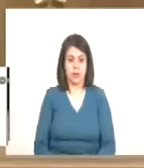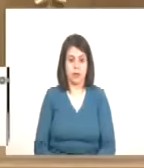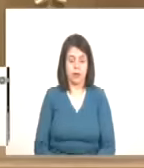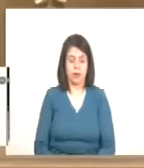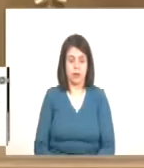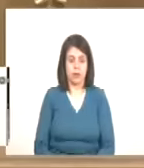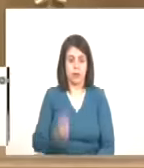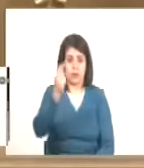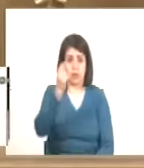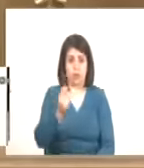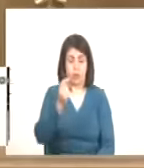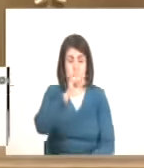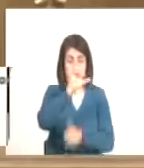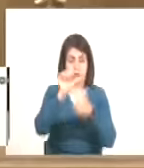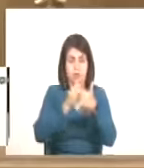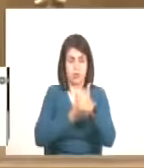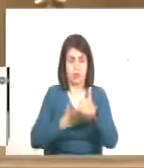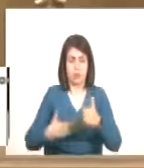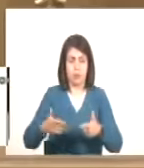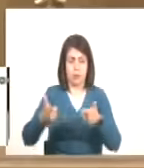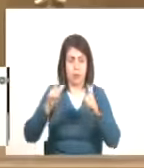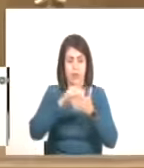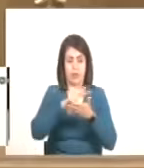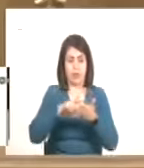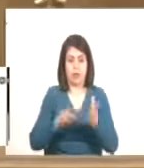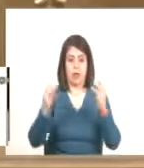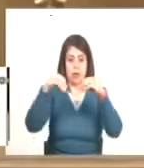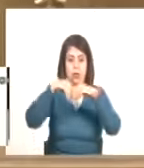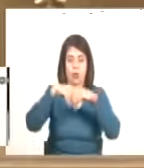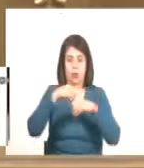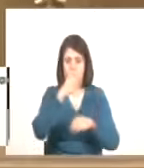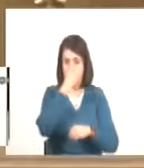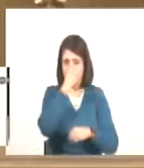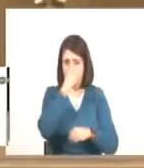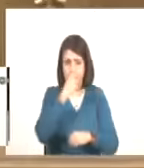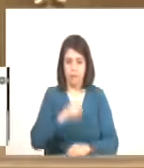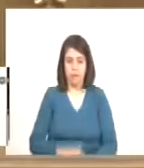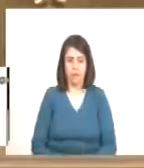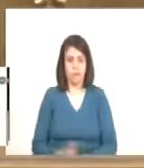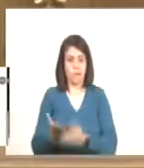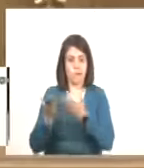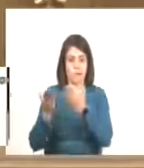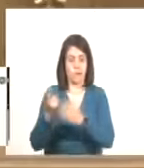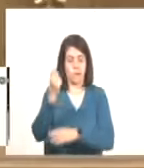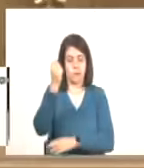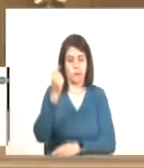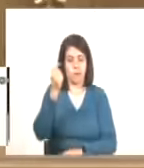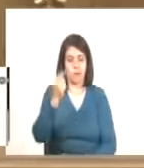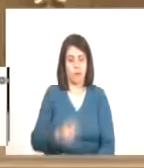Ciudadano, diputado, vicepresidente, permítame leer el acuerdo. Adelante, diputado.